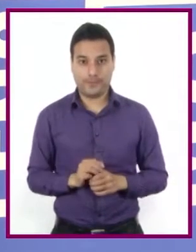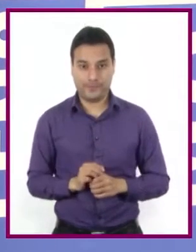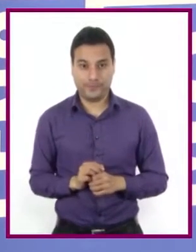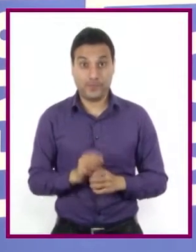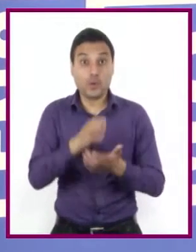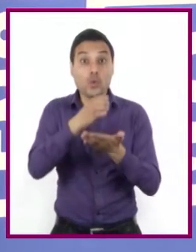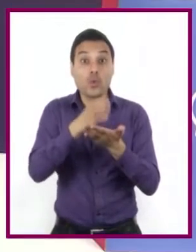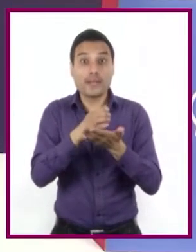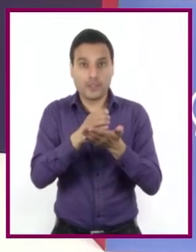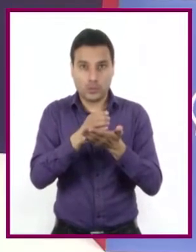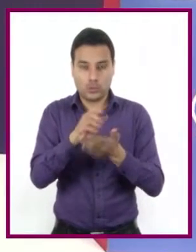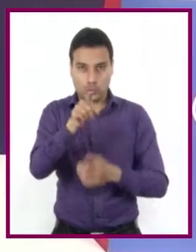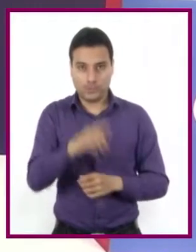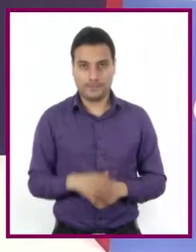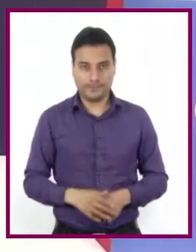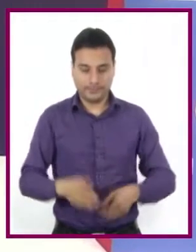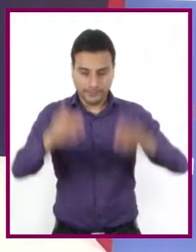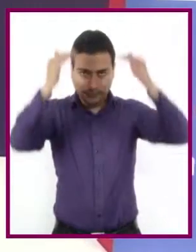cabeza.